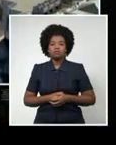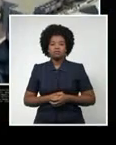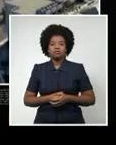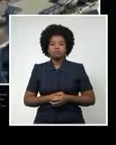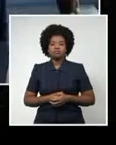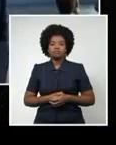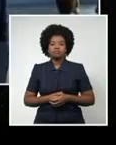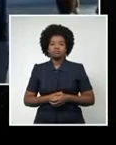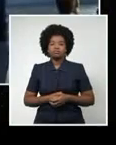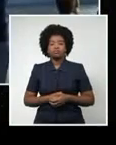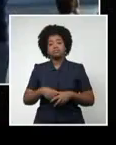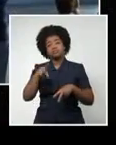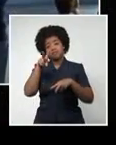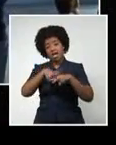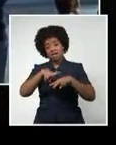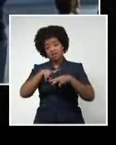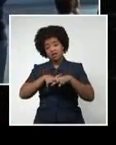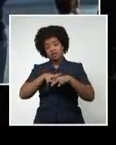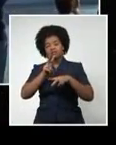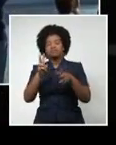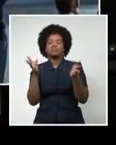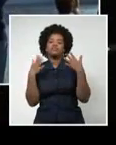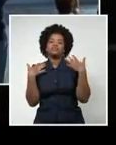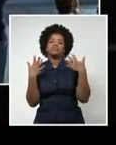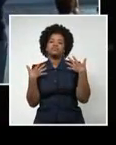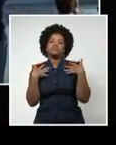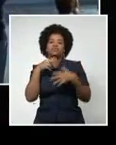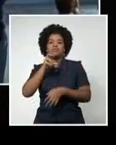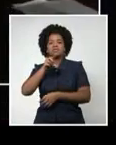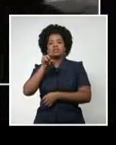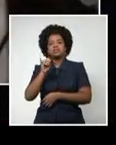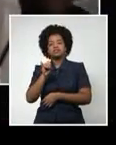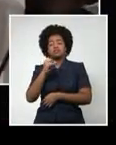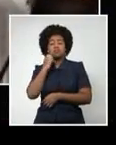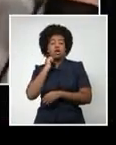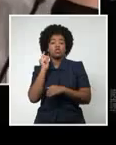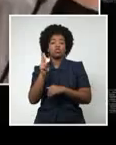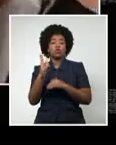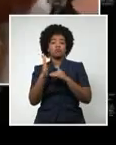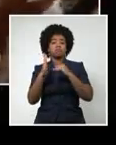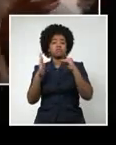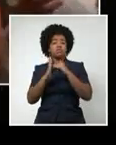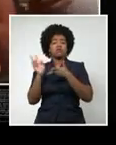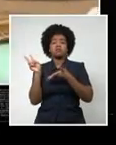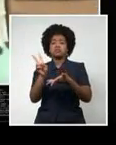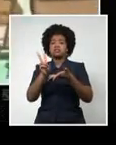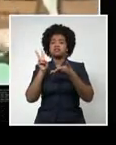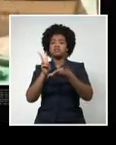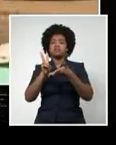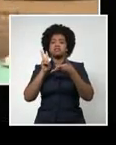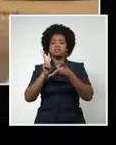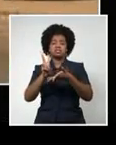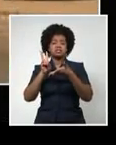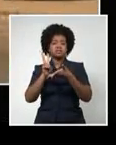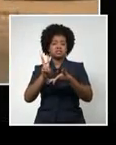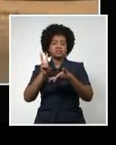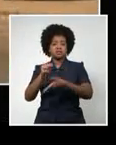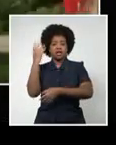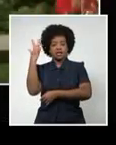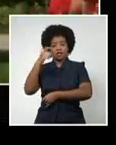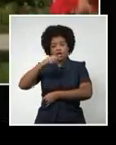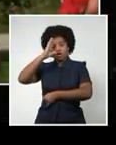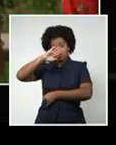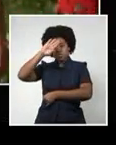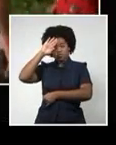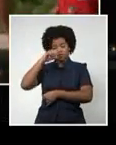La Habana, verano de 2017. Más de 2 millones de visitantes extranjeros habían arribado a Cuba hacia el quinto mes del